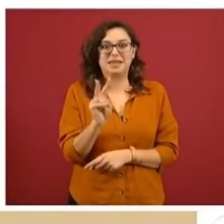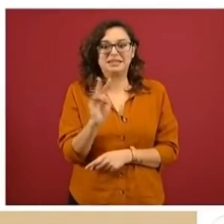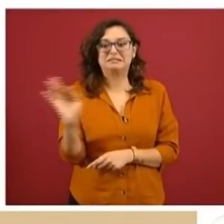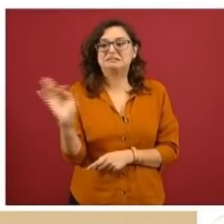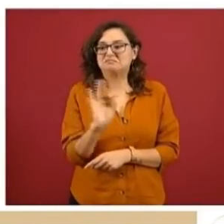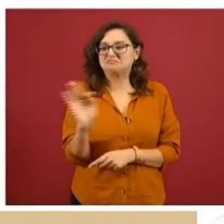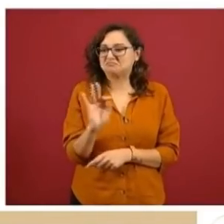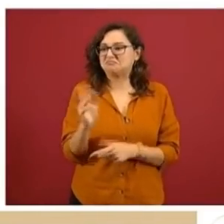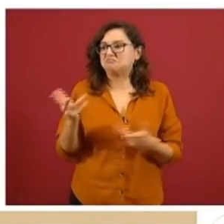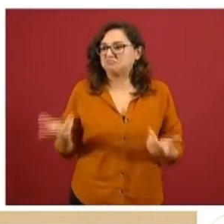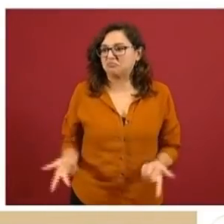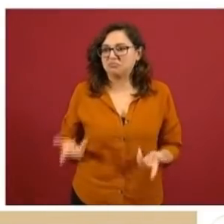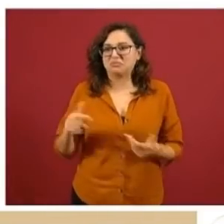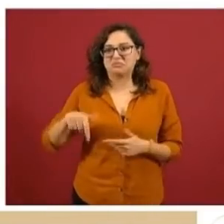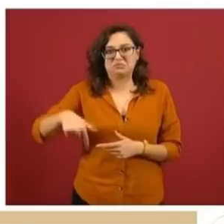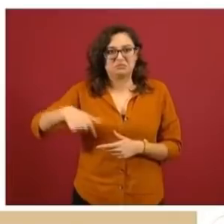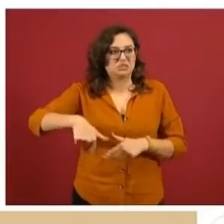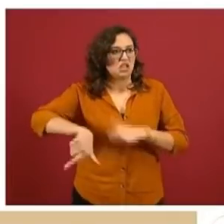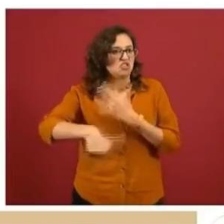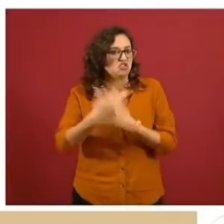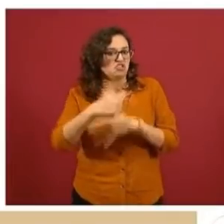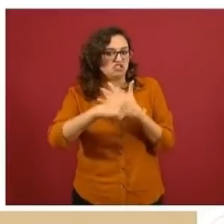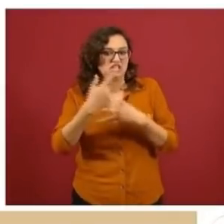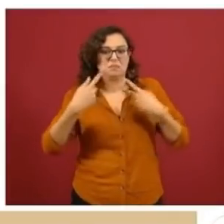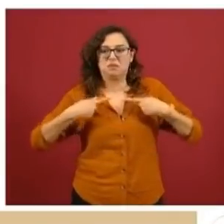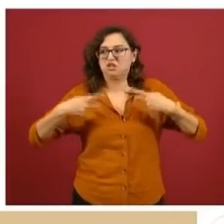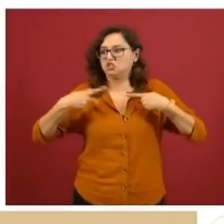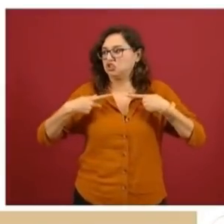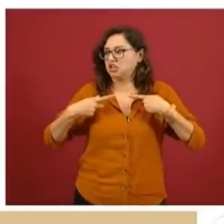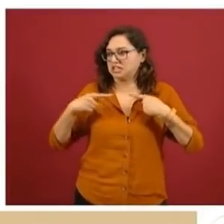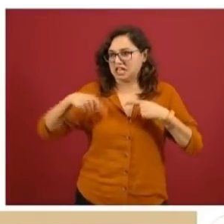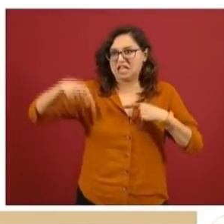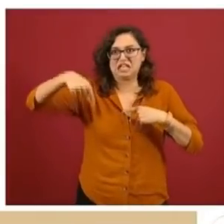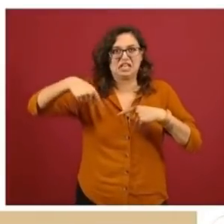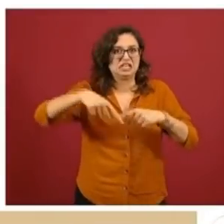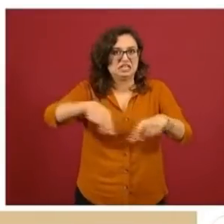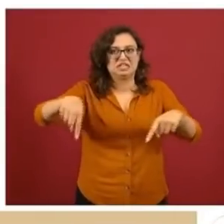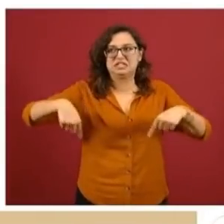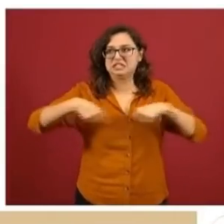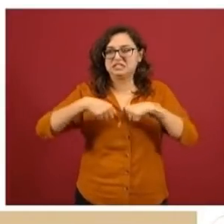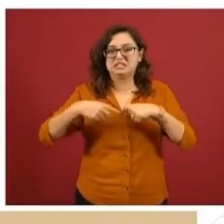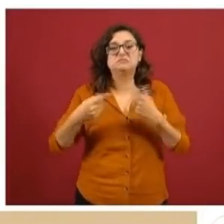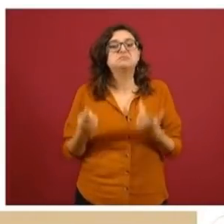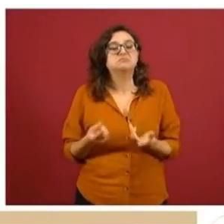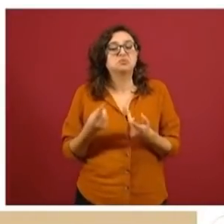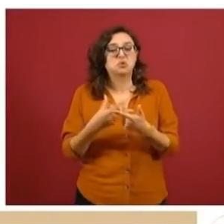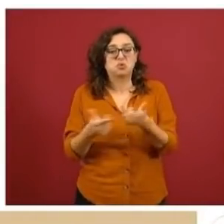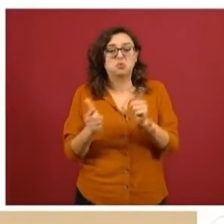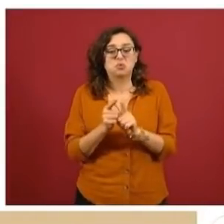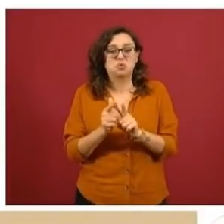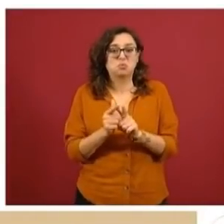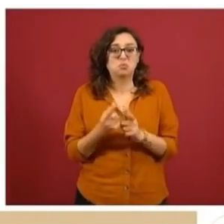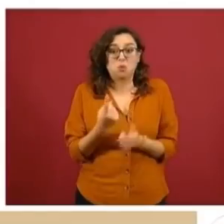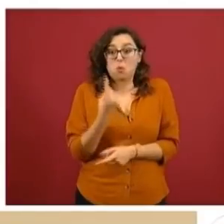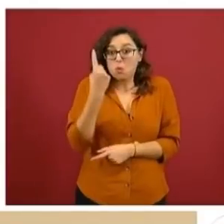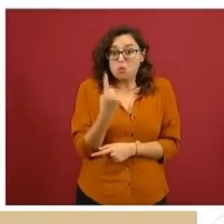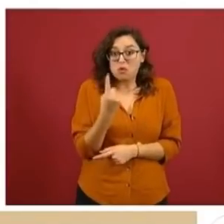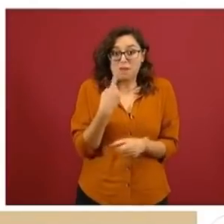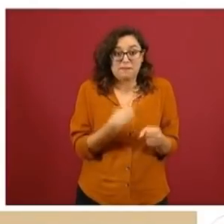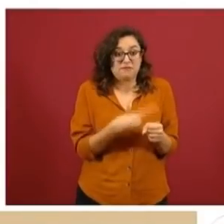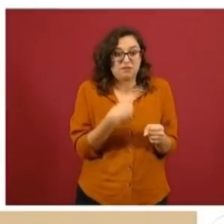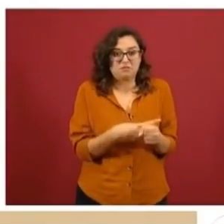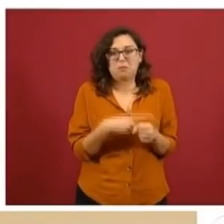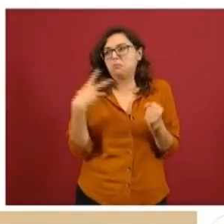somos aproximadamente 12 o 15 personas. Con una persona con sarampión, seguramente todos nosotros estaríamos en riesgo